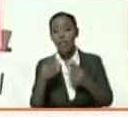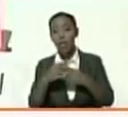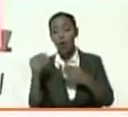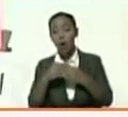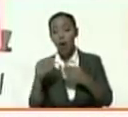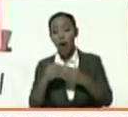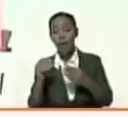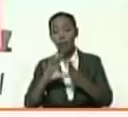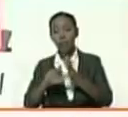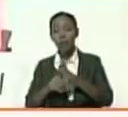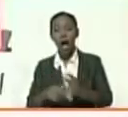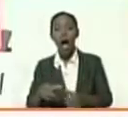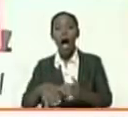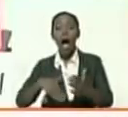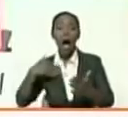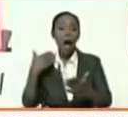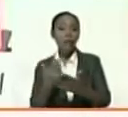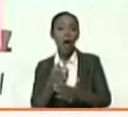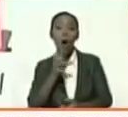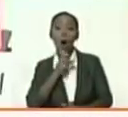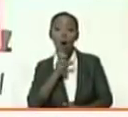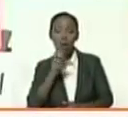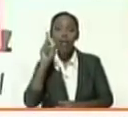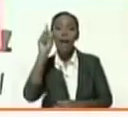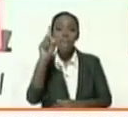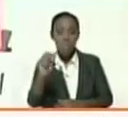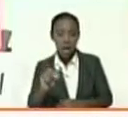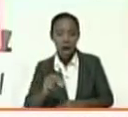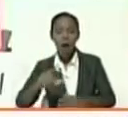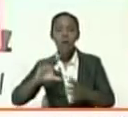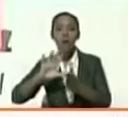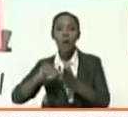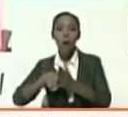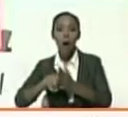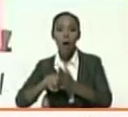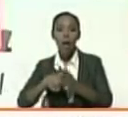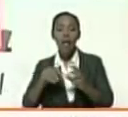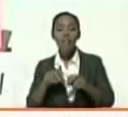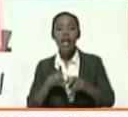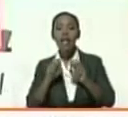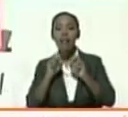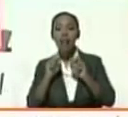robado, hasta el oro en, ¿cómo se llama? En Inglaterra se lo robaron.